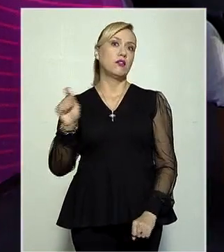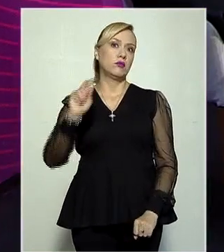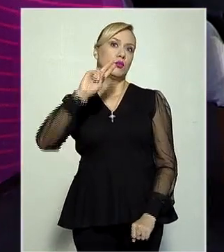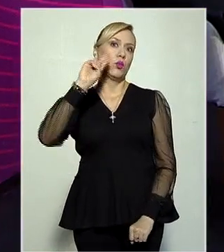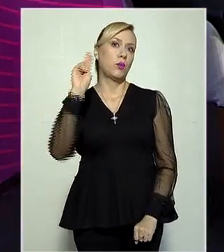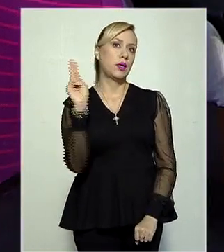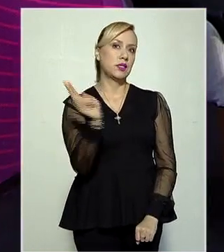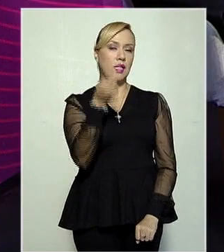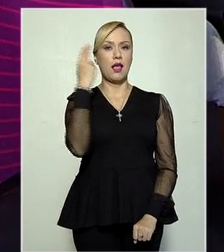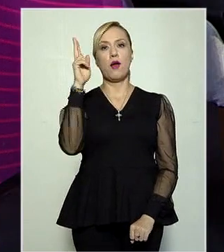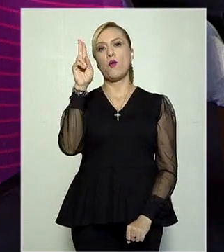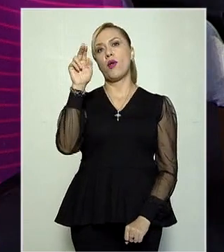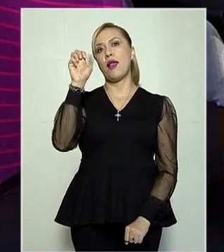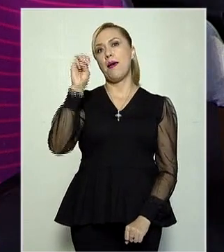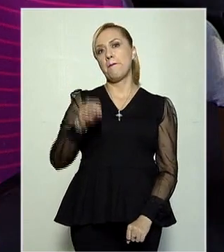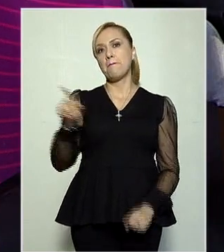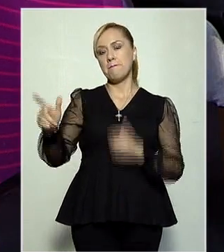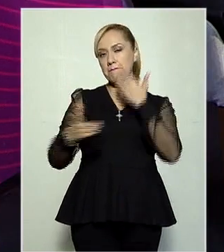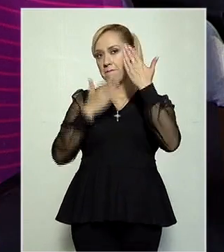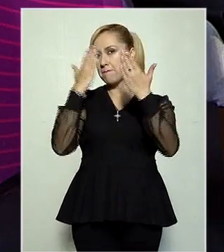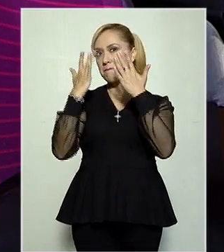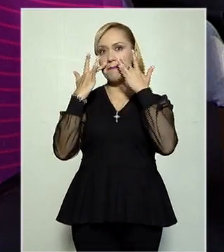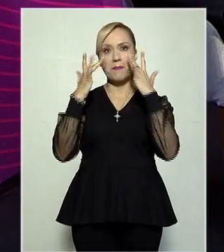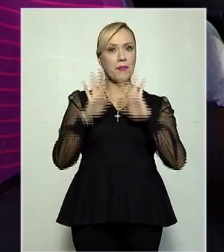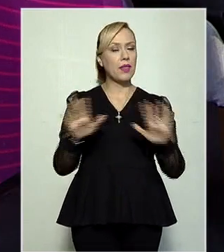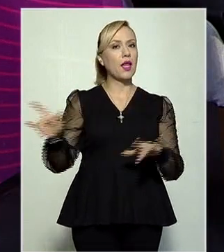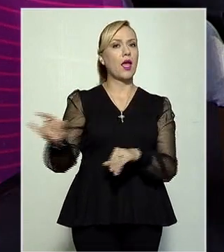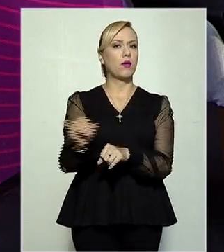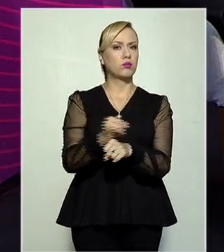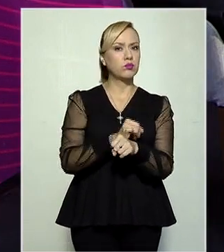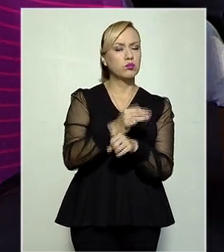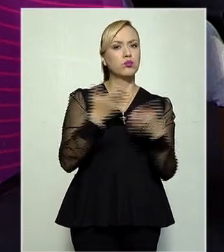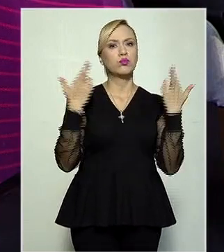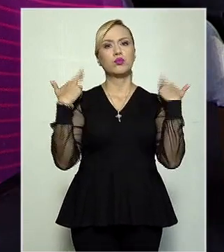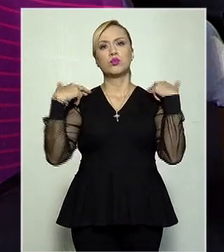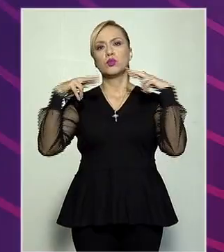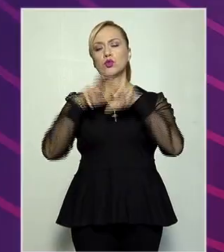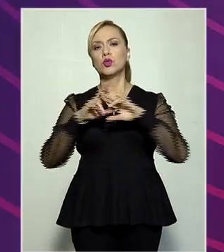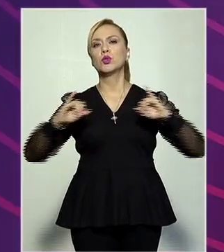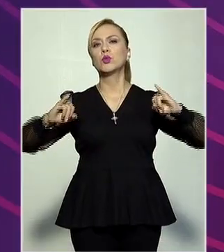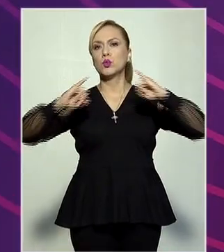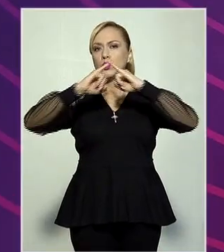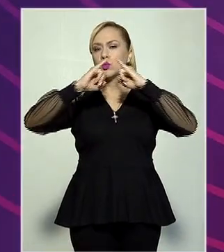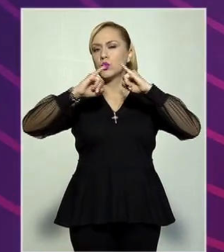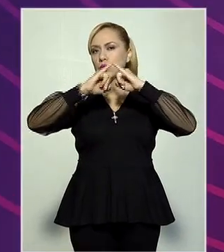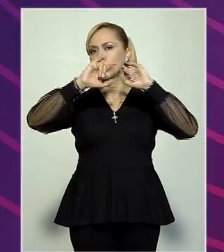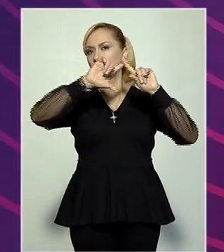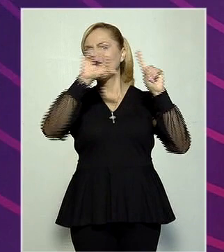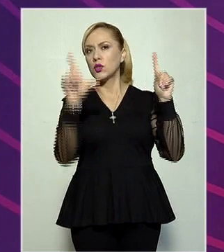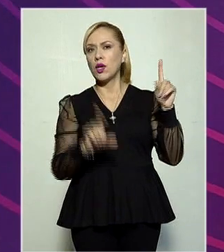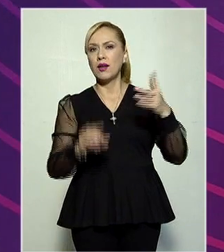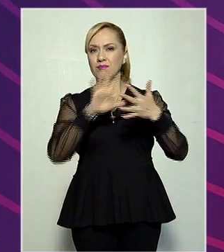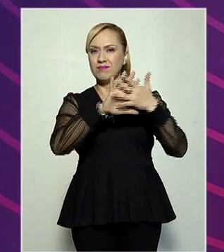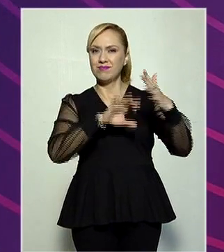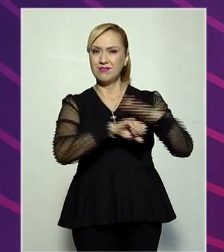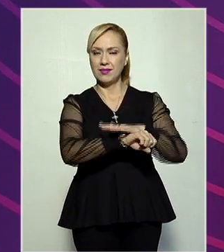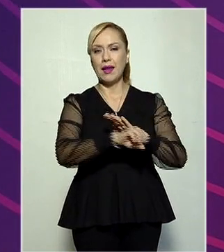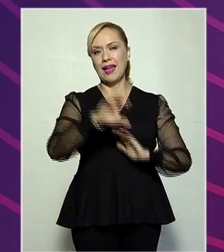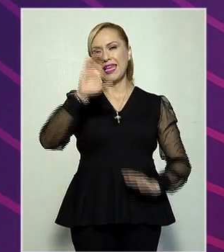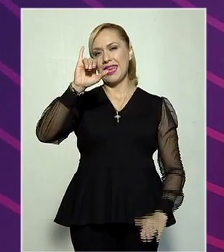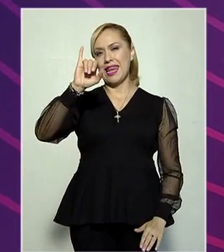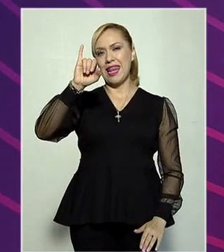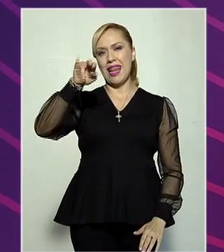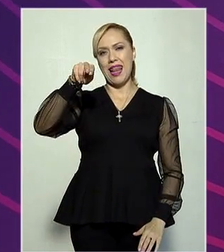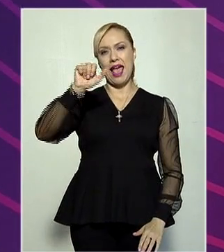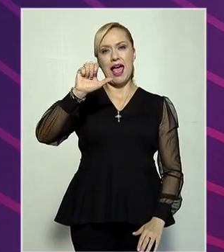de la Universidad Nacional Autónoma de México. Fue investigador asistente y profesor del Instituto Nacional de Ciencias Penales, el INACIPE, director